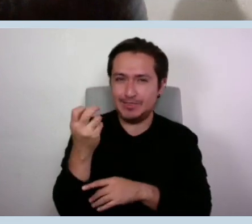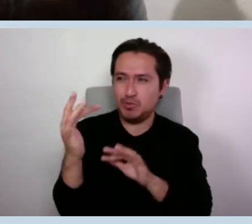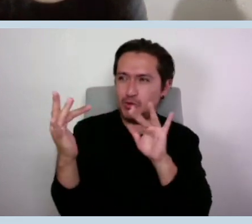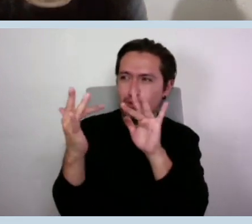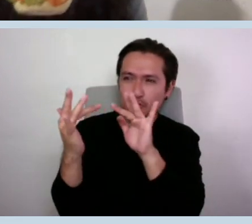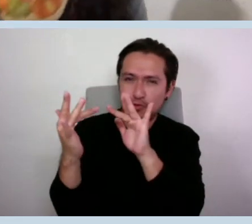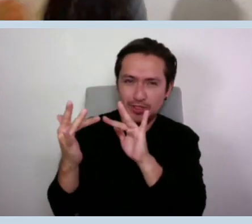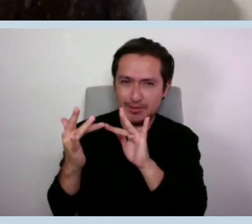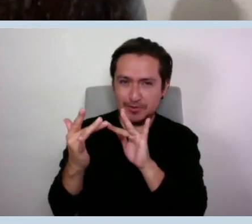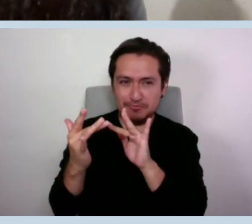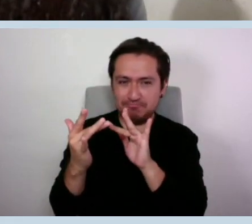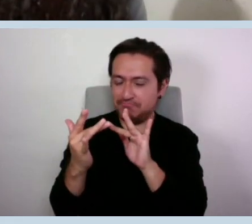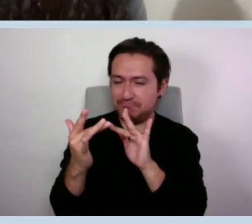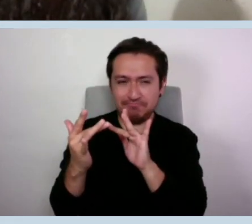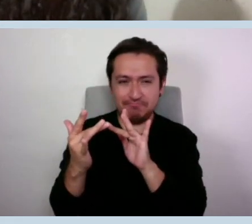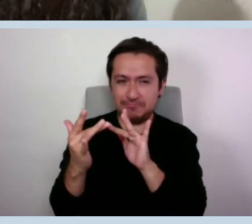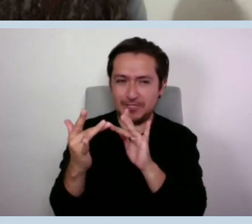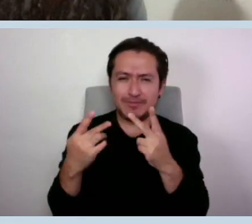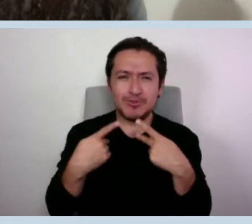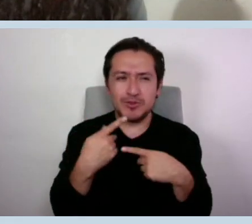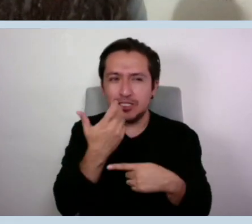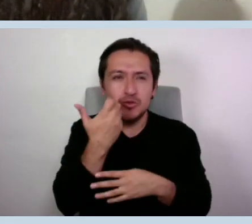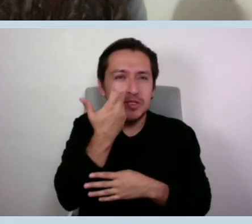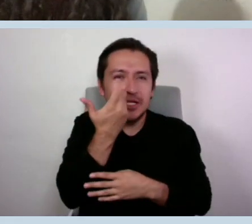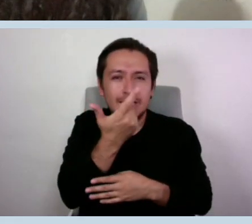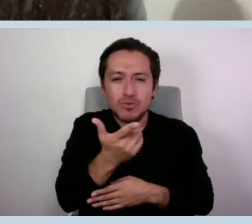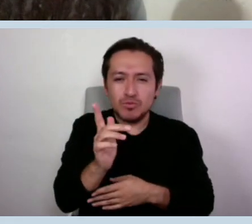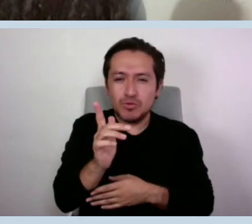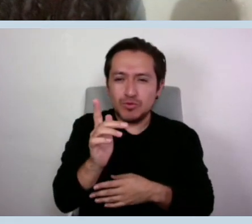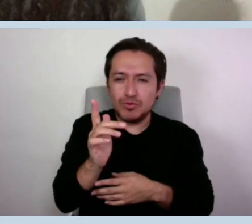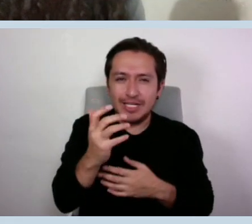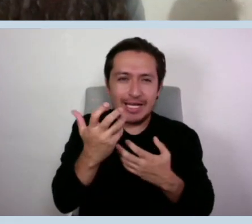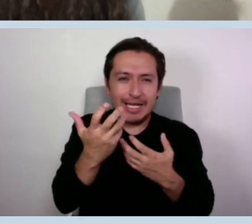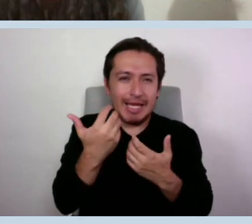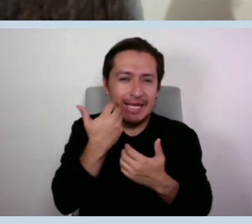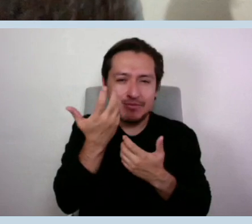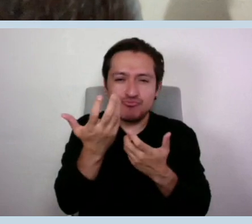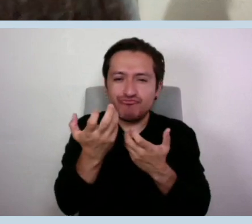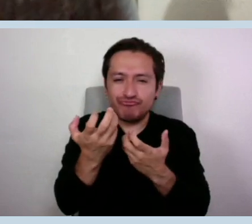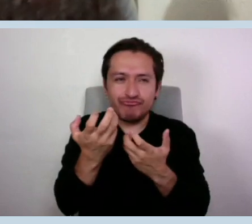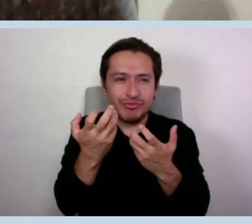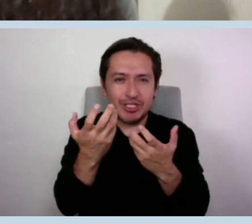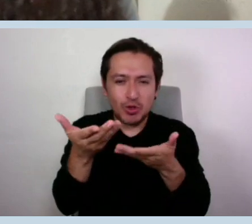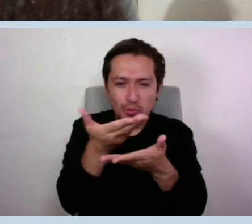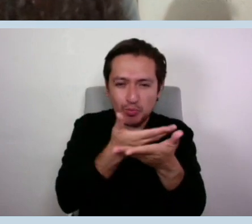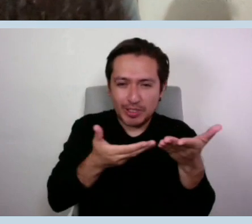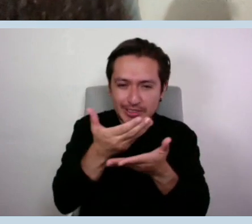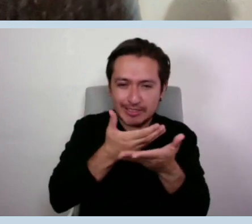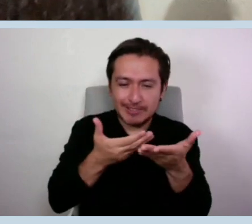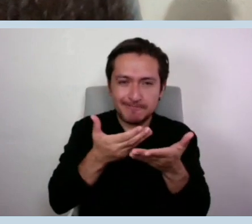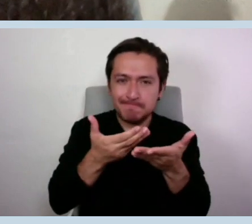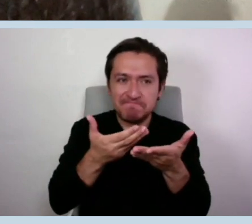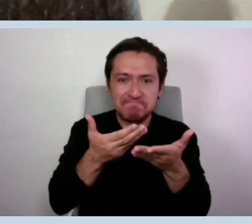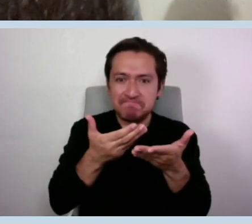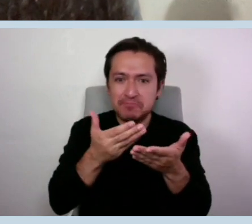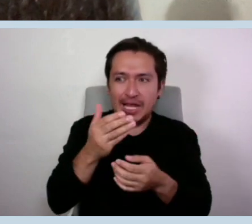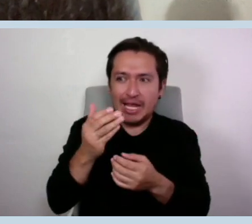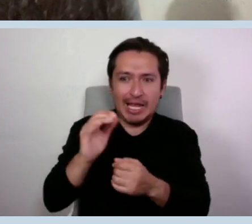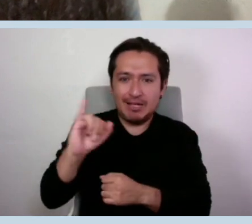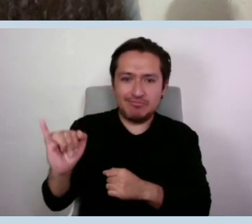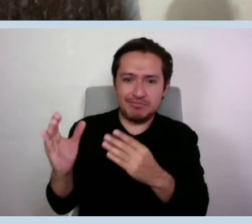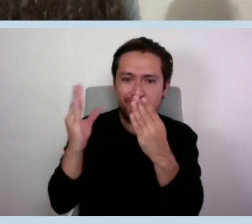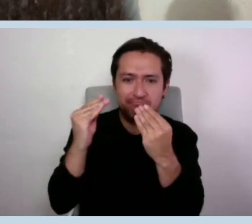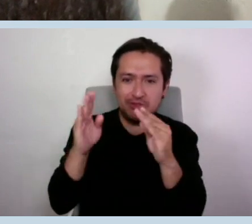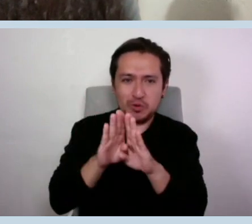las personas con las que tenemos deseos de de hablar no o de compartir conocimiento y justo recuerdo que en una de mis